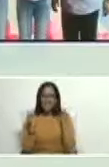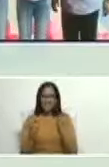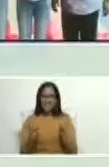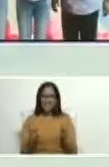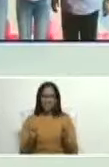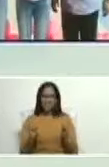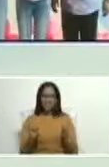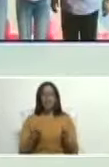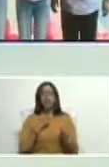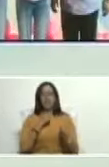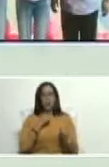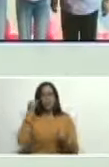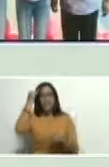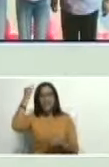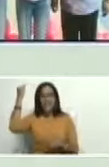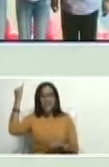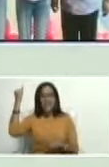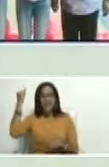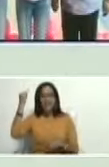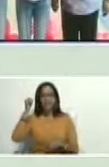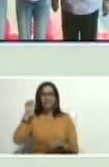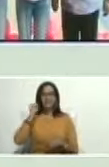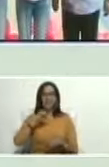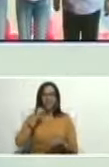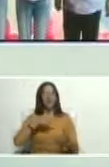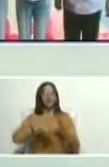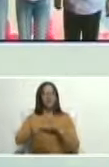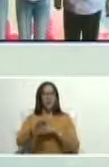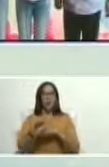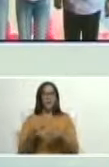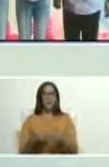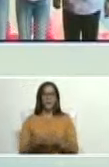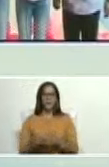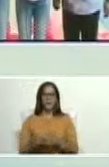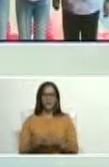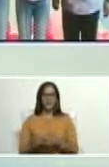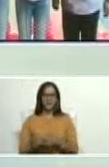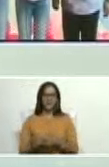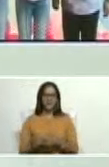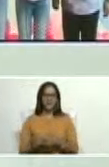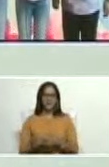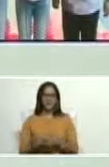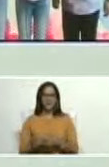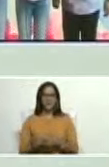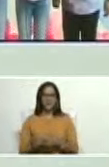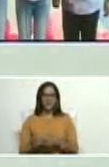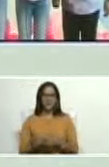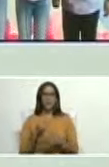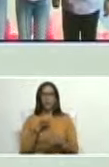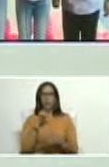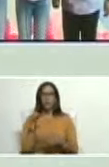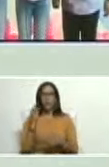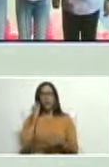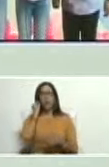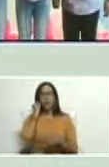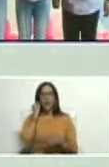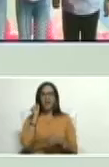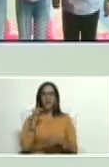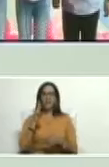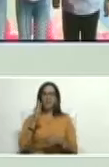¿Les gusta la idea? ¿Verdad? Vamos rumbo, pues. Las dos cámaras. Y ustedes, mujeres de